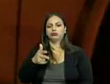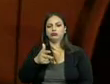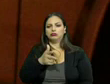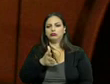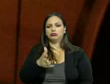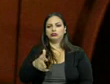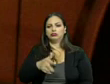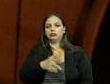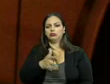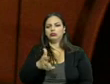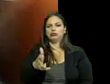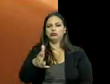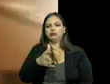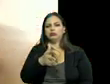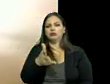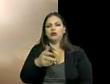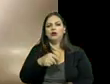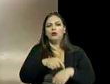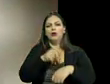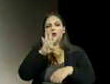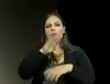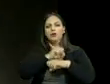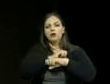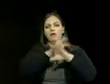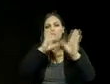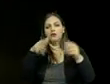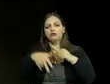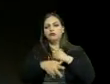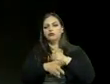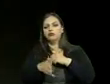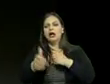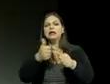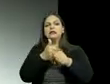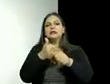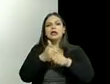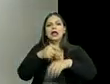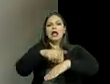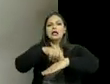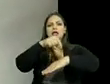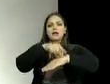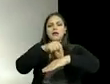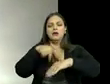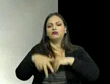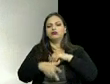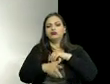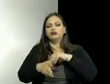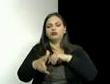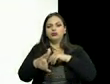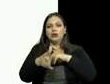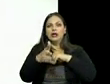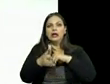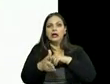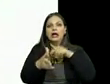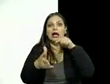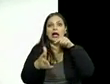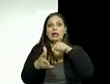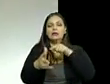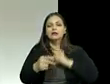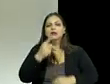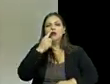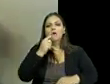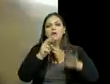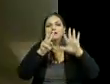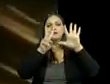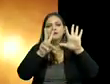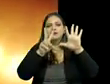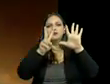de Quevedo, alrededor de las 4 de la madrugada, por alrededor de 7 asaltantes con arma en mano.